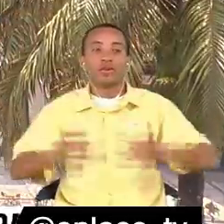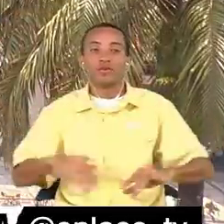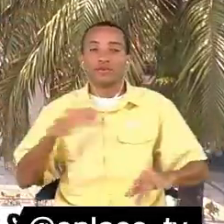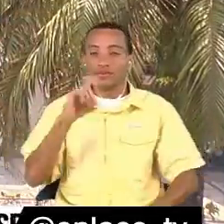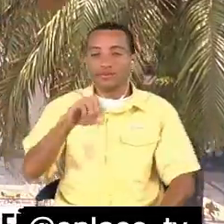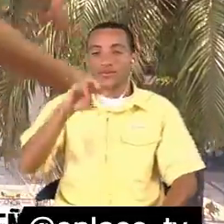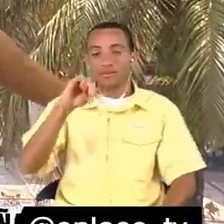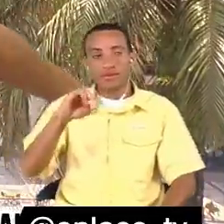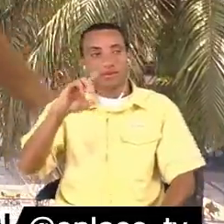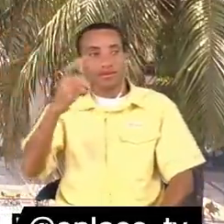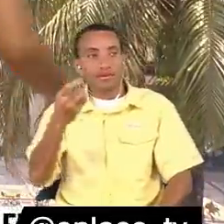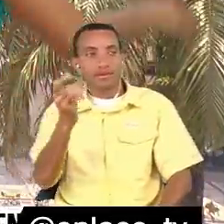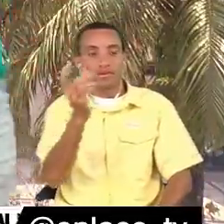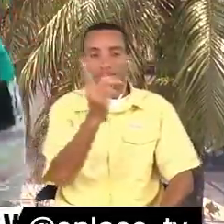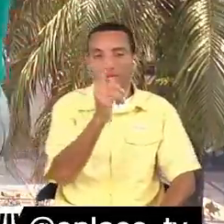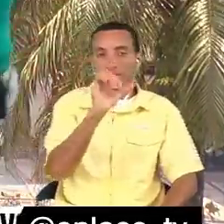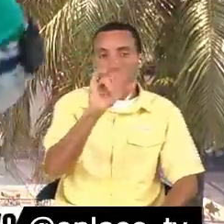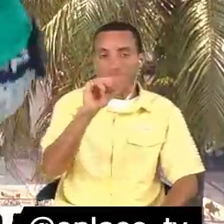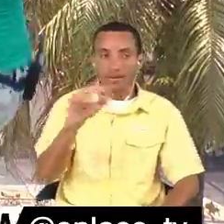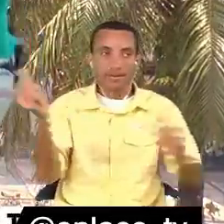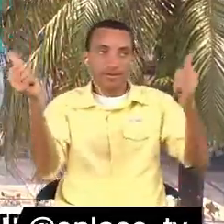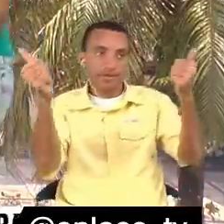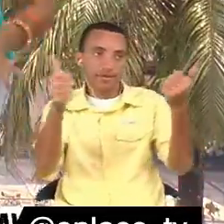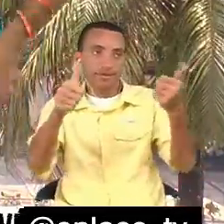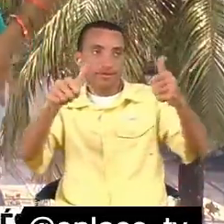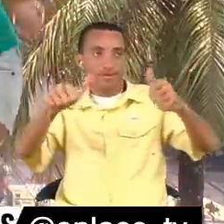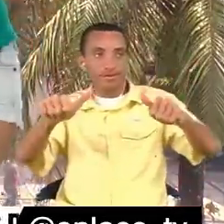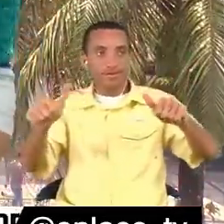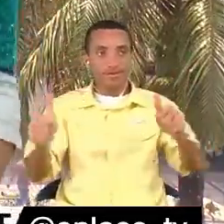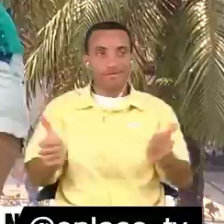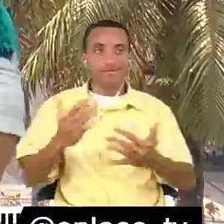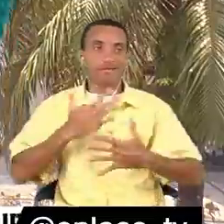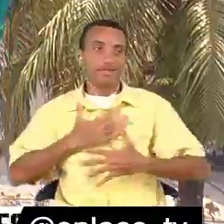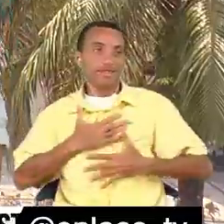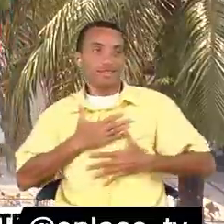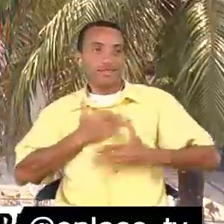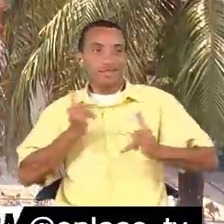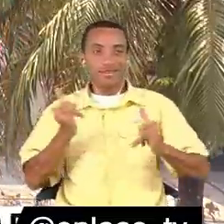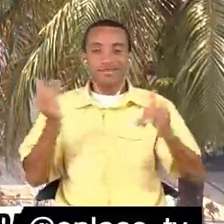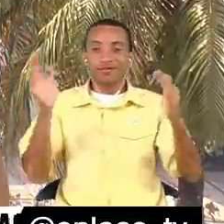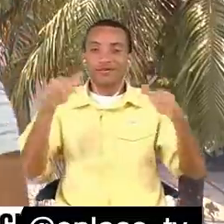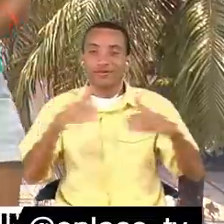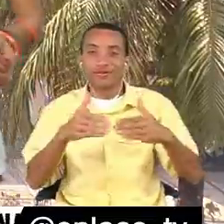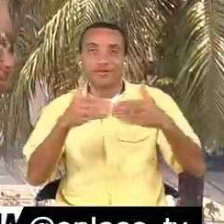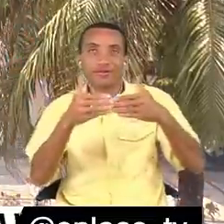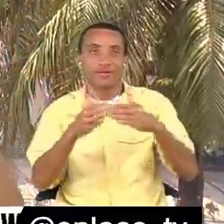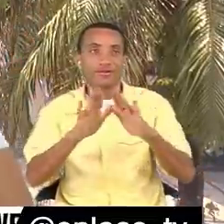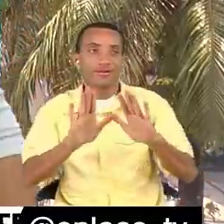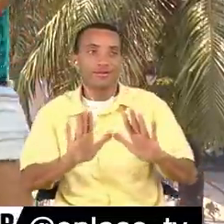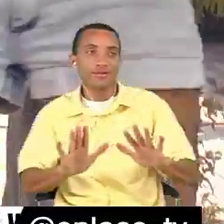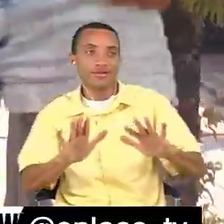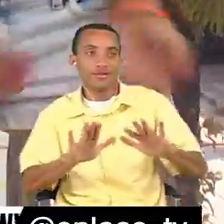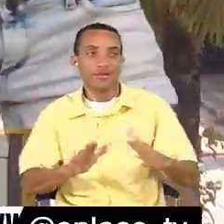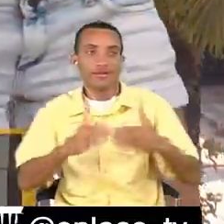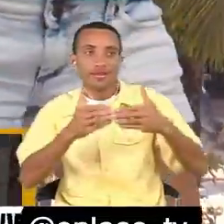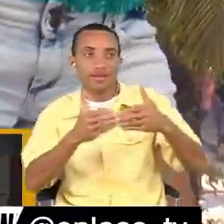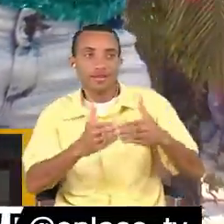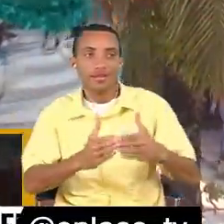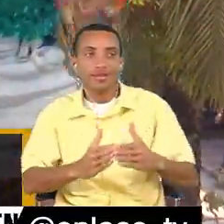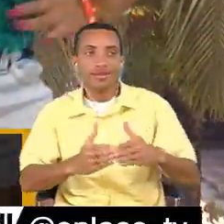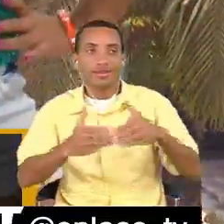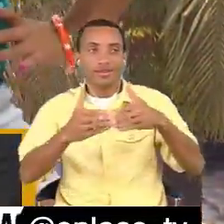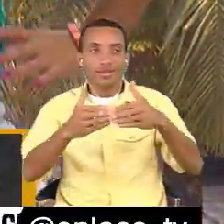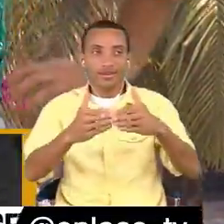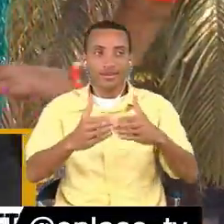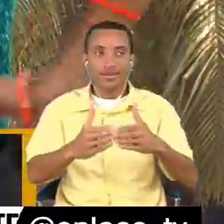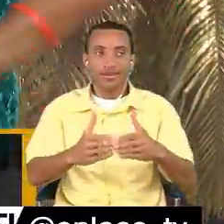Magda y Lena con sus curvas me quieren ver feliz. Voy bajando muy despacio en chalupa. Somos